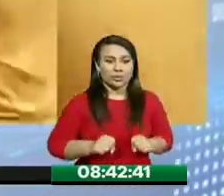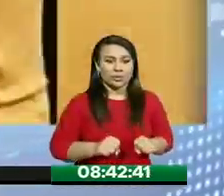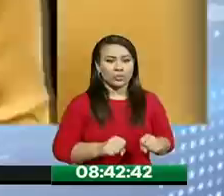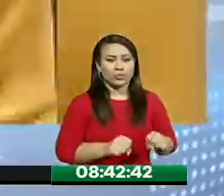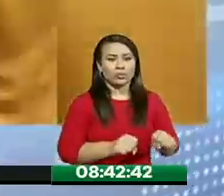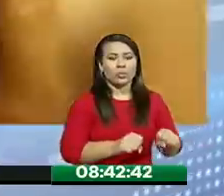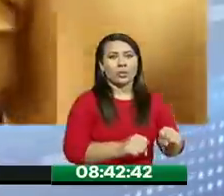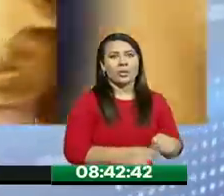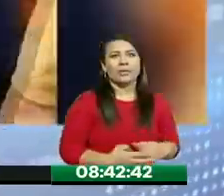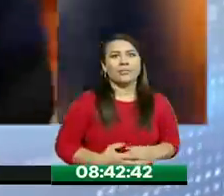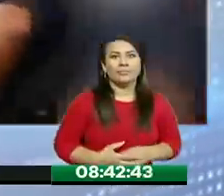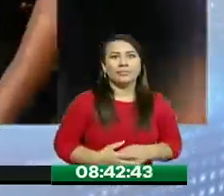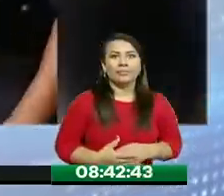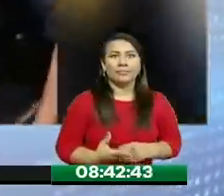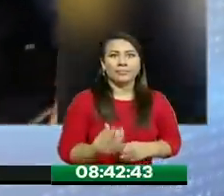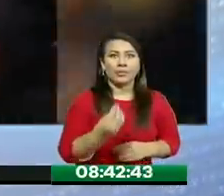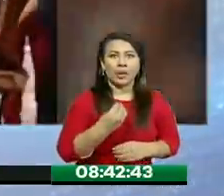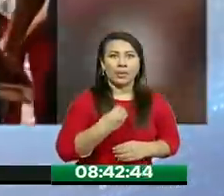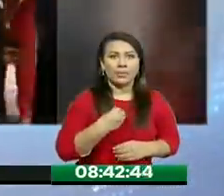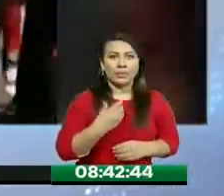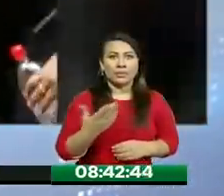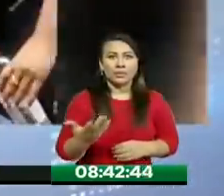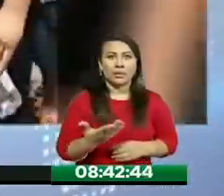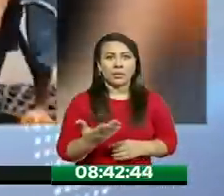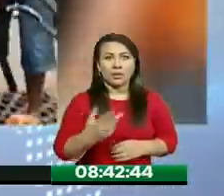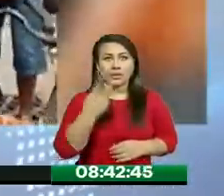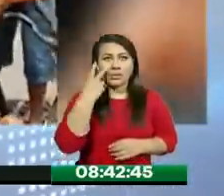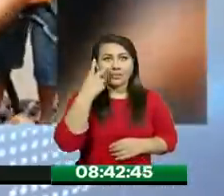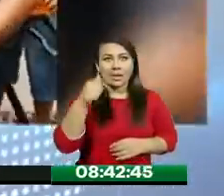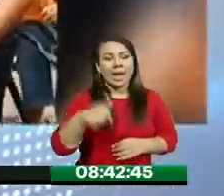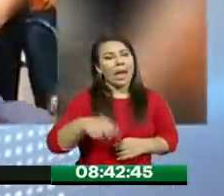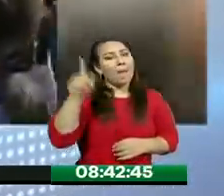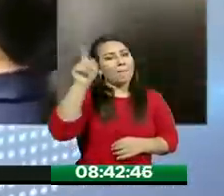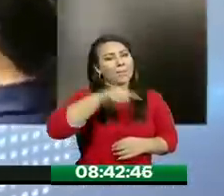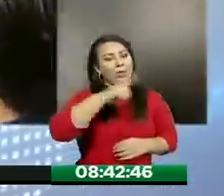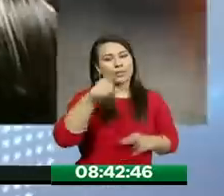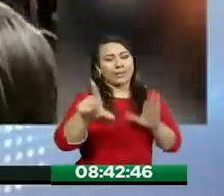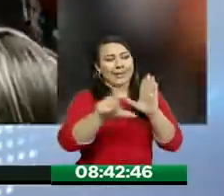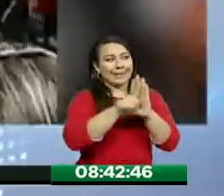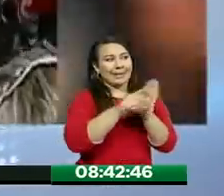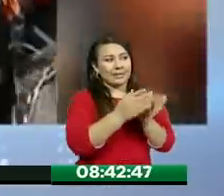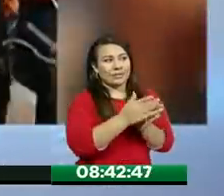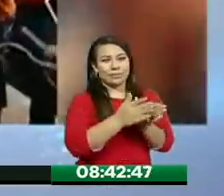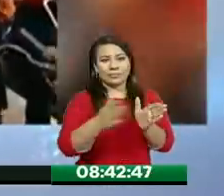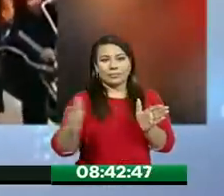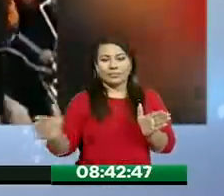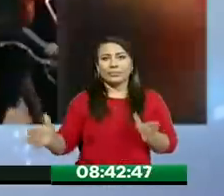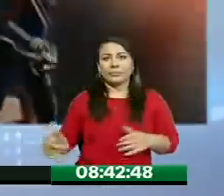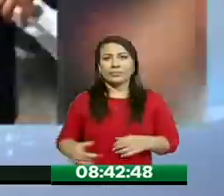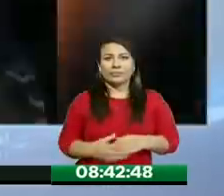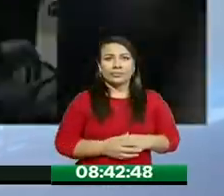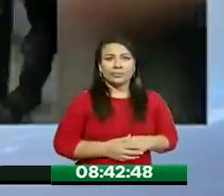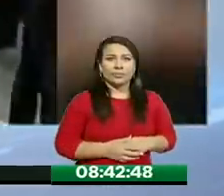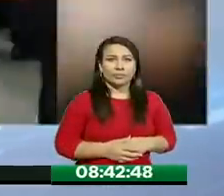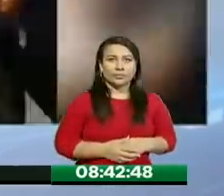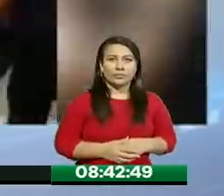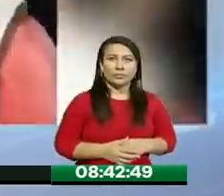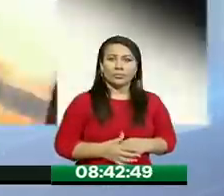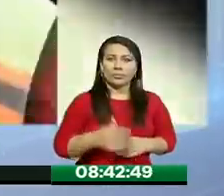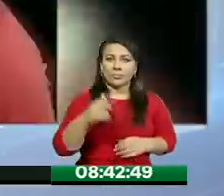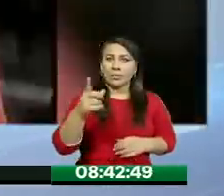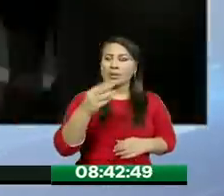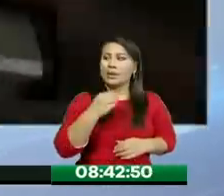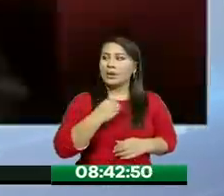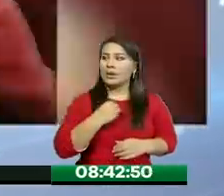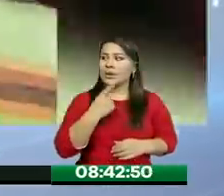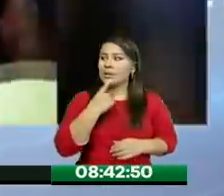sus cinturones de seguridad. Como ven, aquí ya está listo para ser utilizado. Nosotros en un próximo enlace tendremos